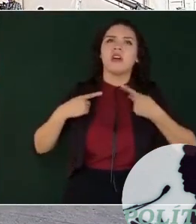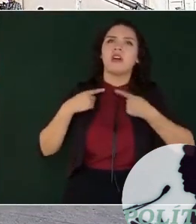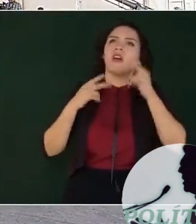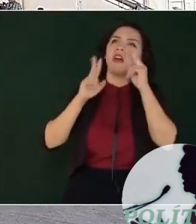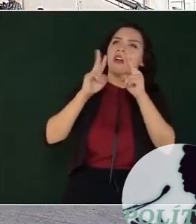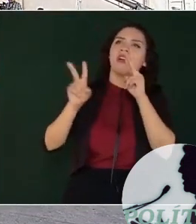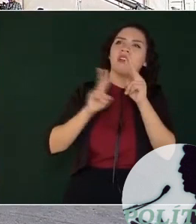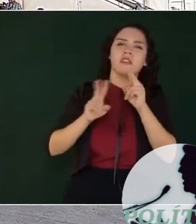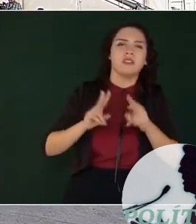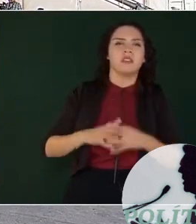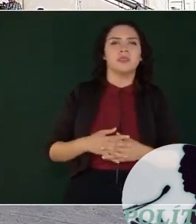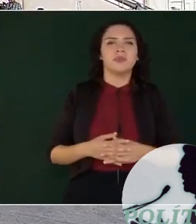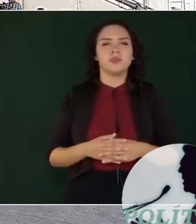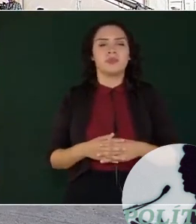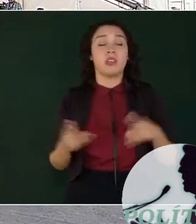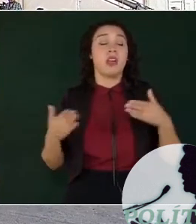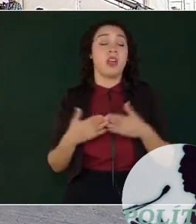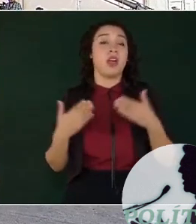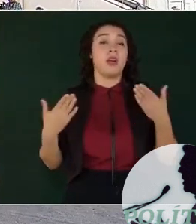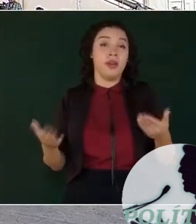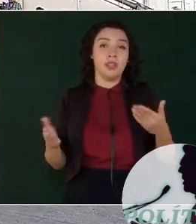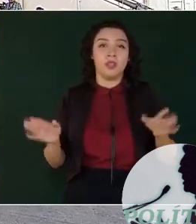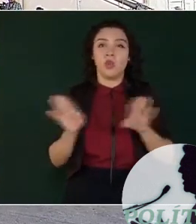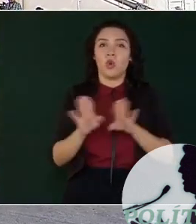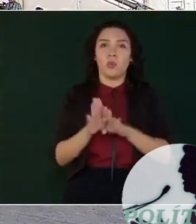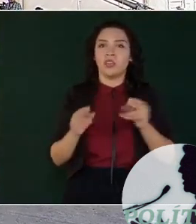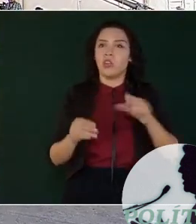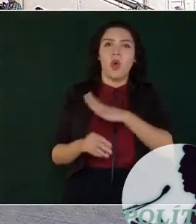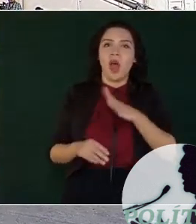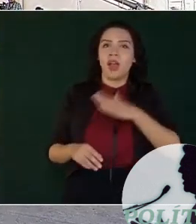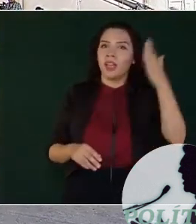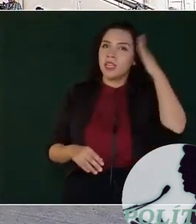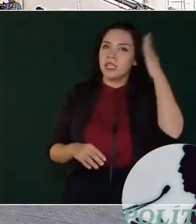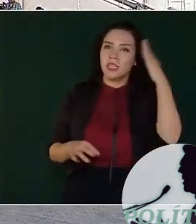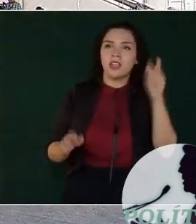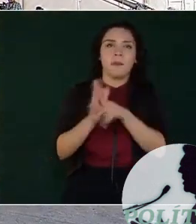minorías. Y ahora, como ya no mandan,